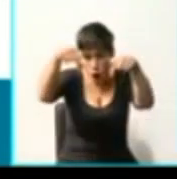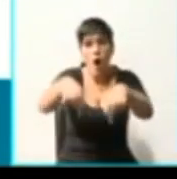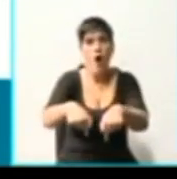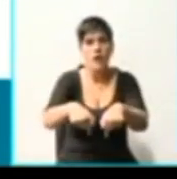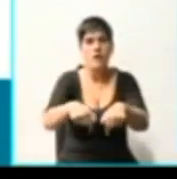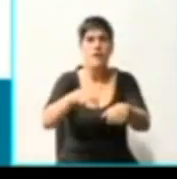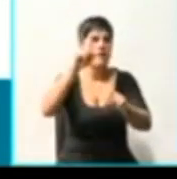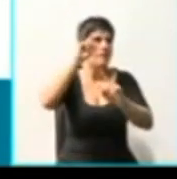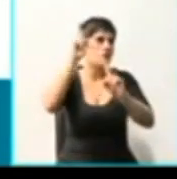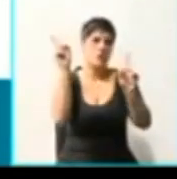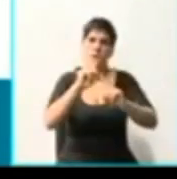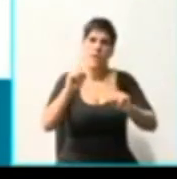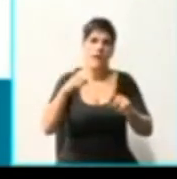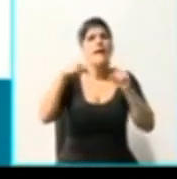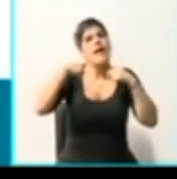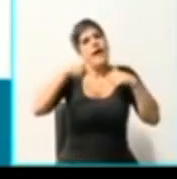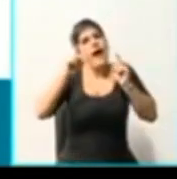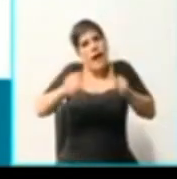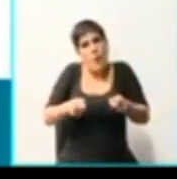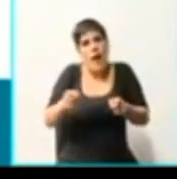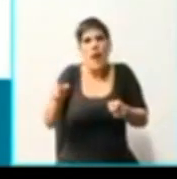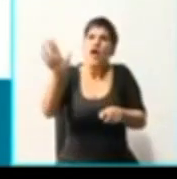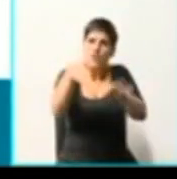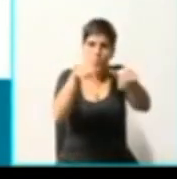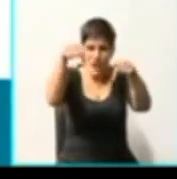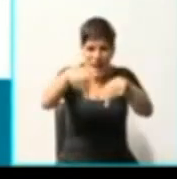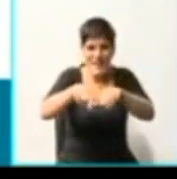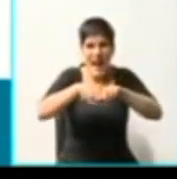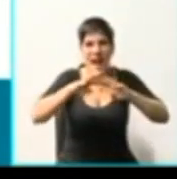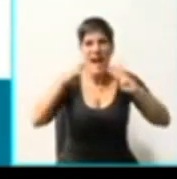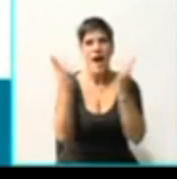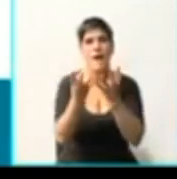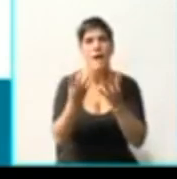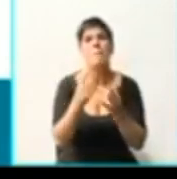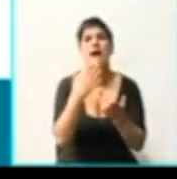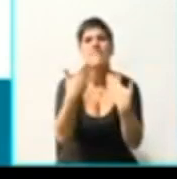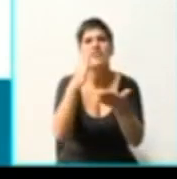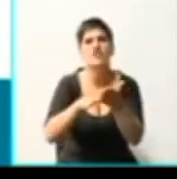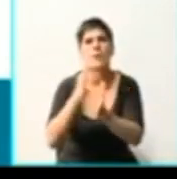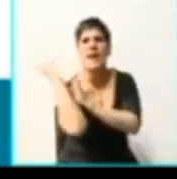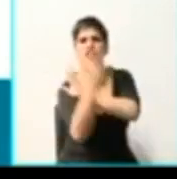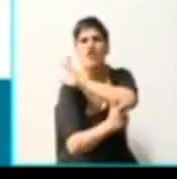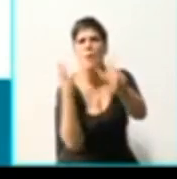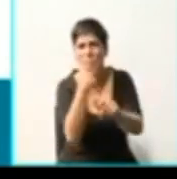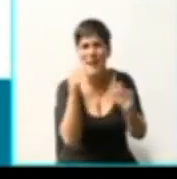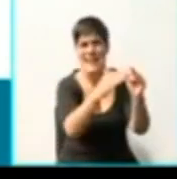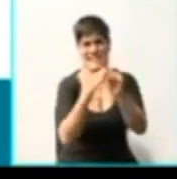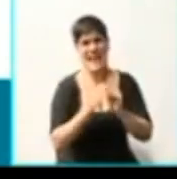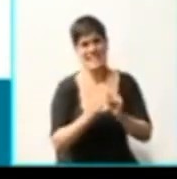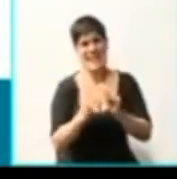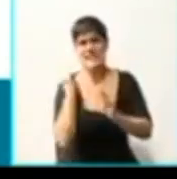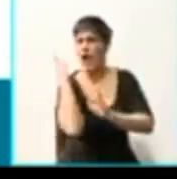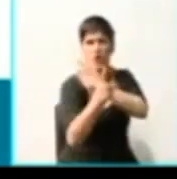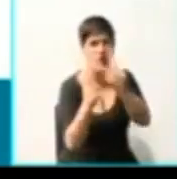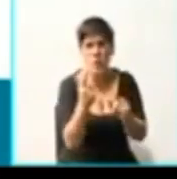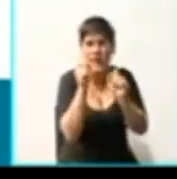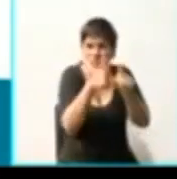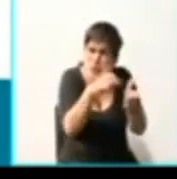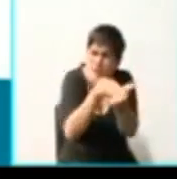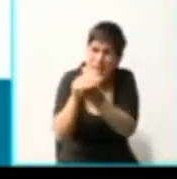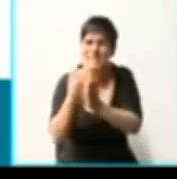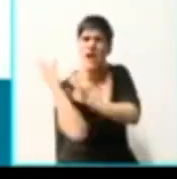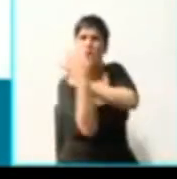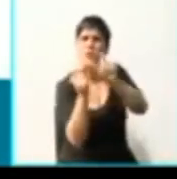increíblemente para discutir cómo se le arrebata la vivienda, la casa, su lugar, sus tierras